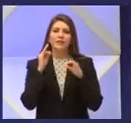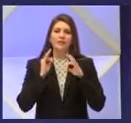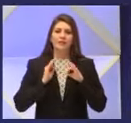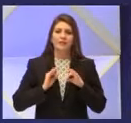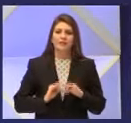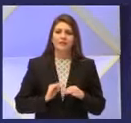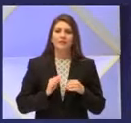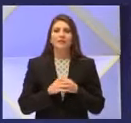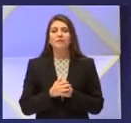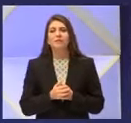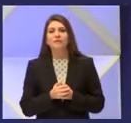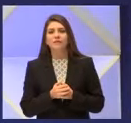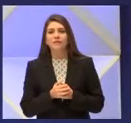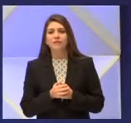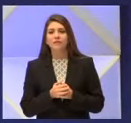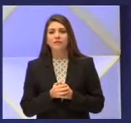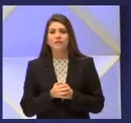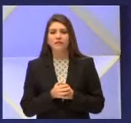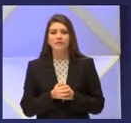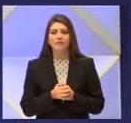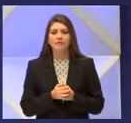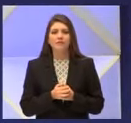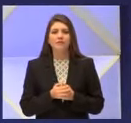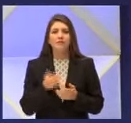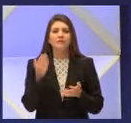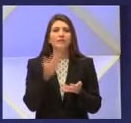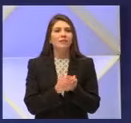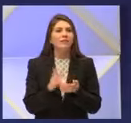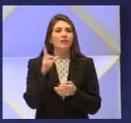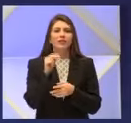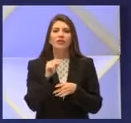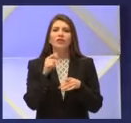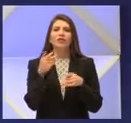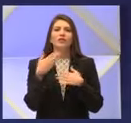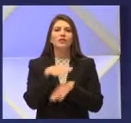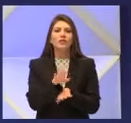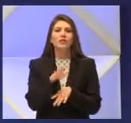además no voy a hablar de constelaciones de satélites